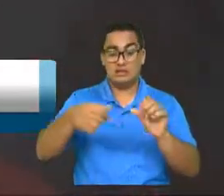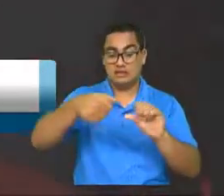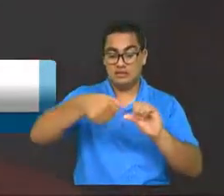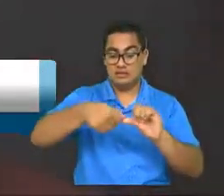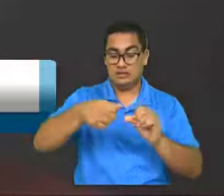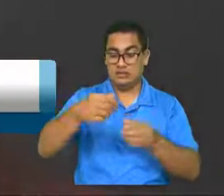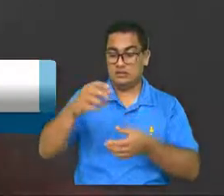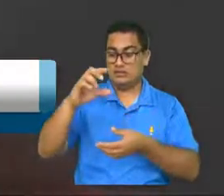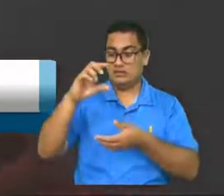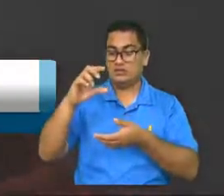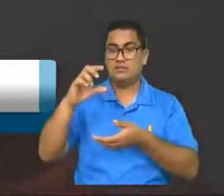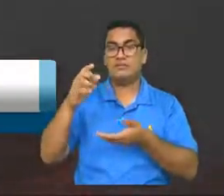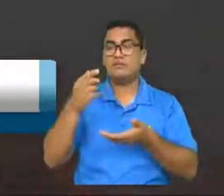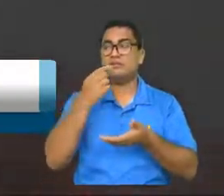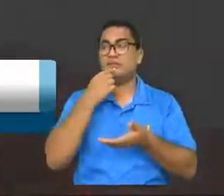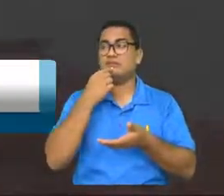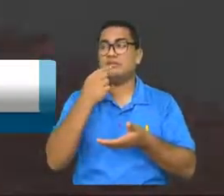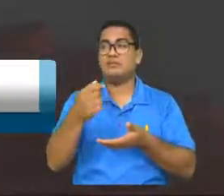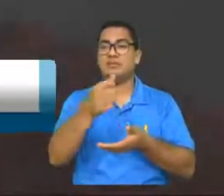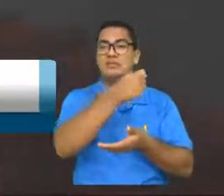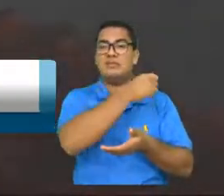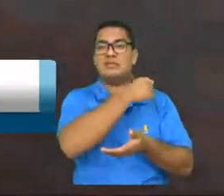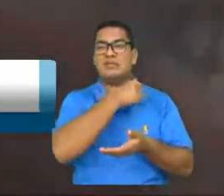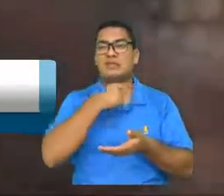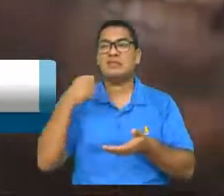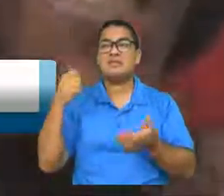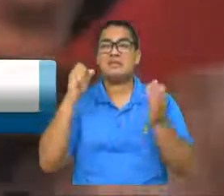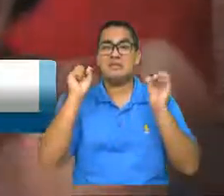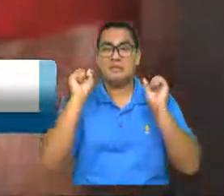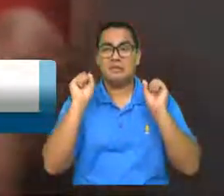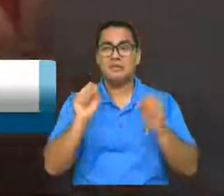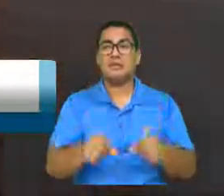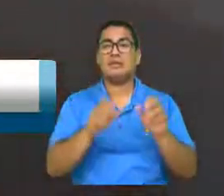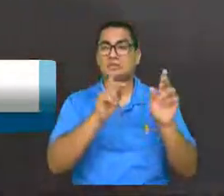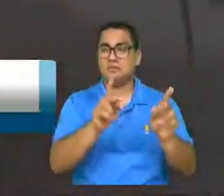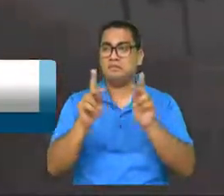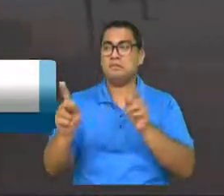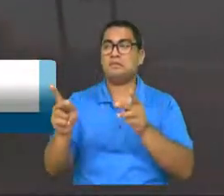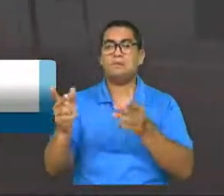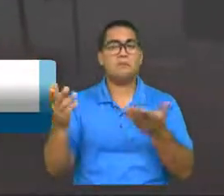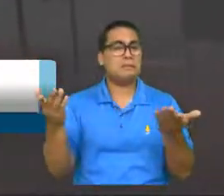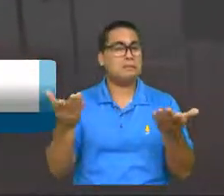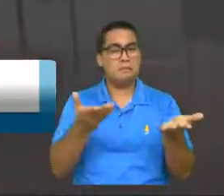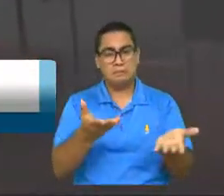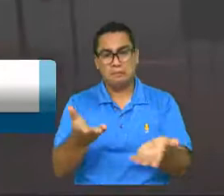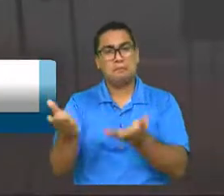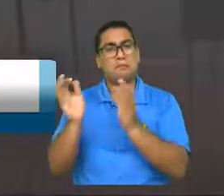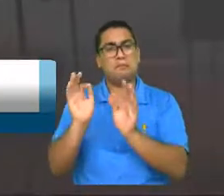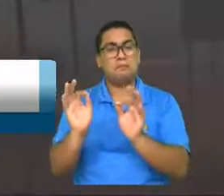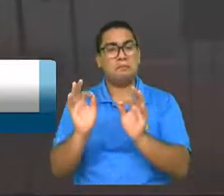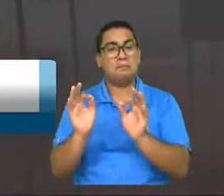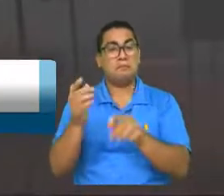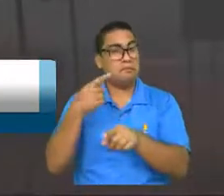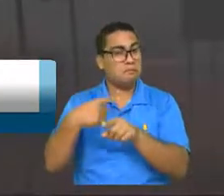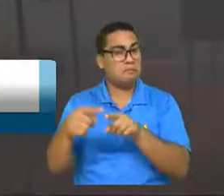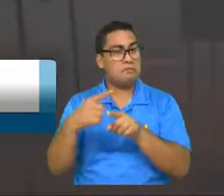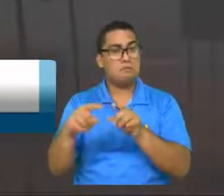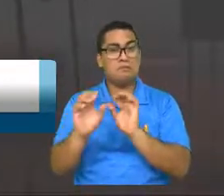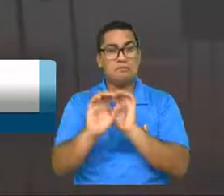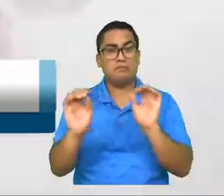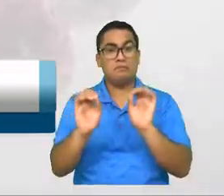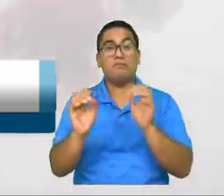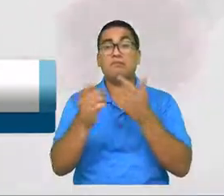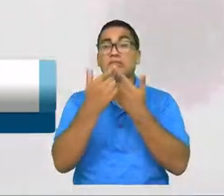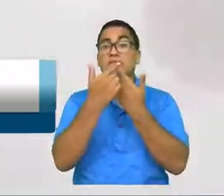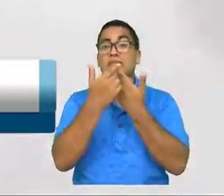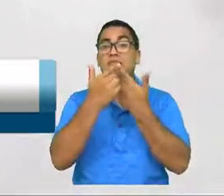nosotros tenemos? Que es una prueba accesible a la población, que es gratuita, que está en la comunidad a